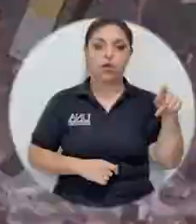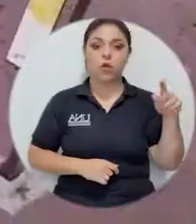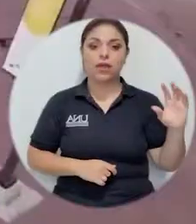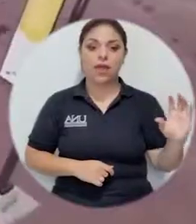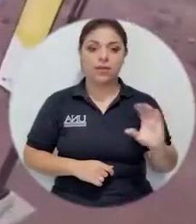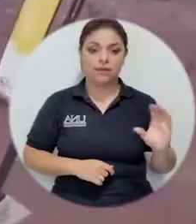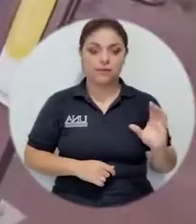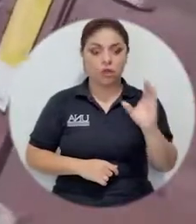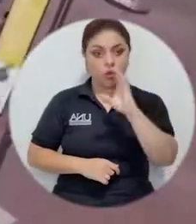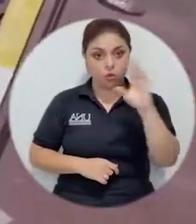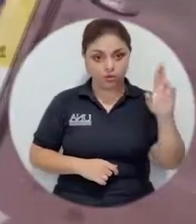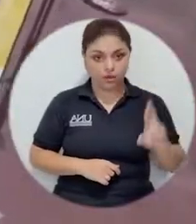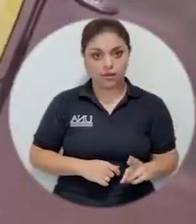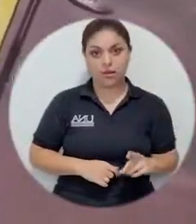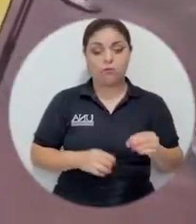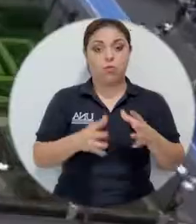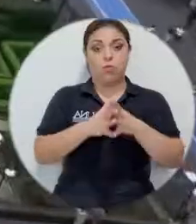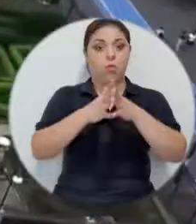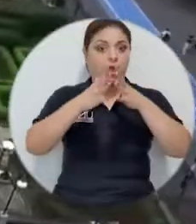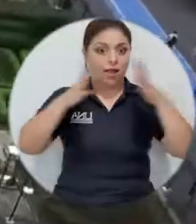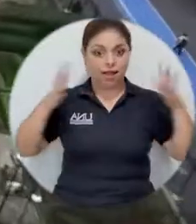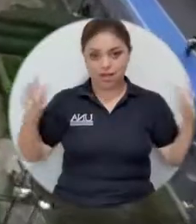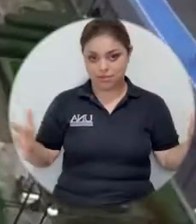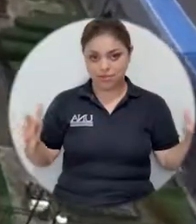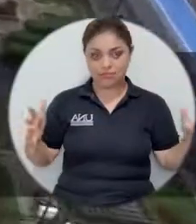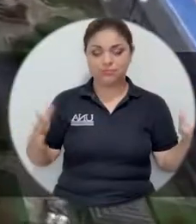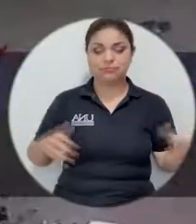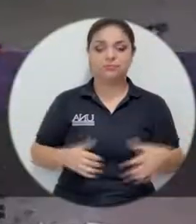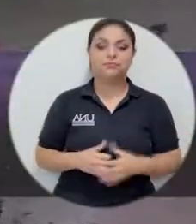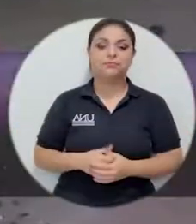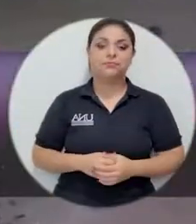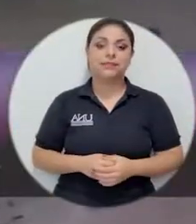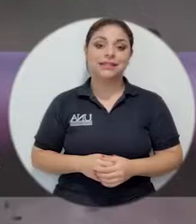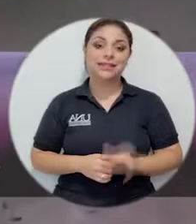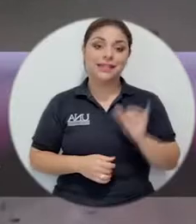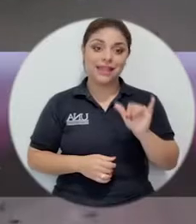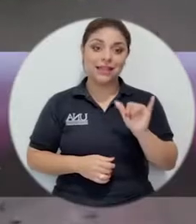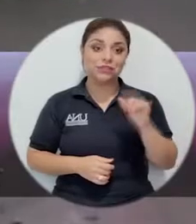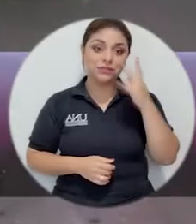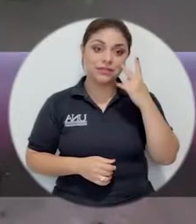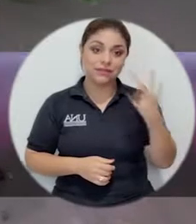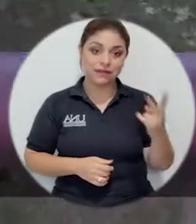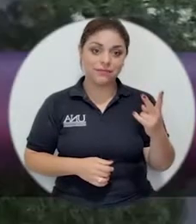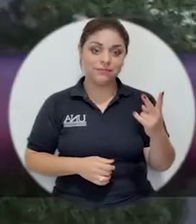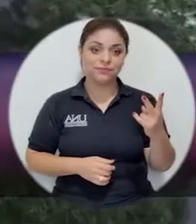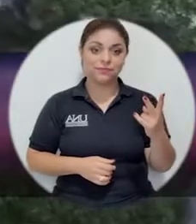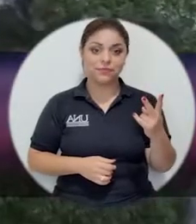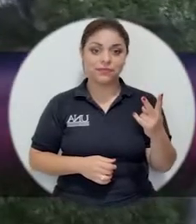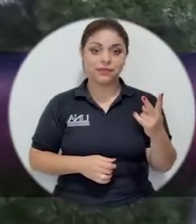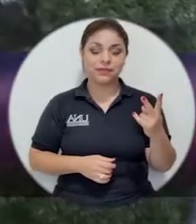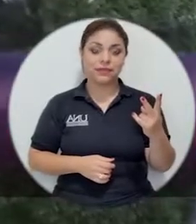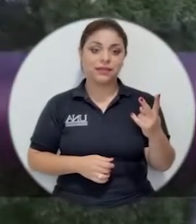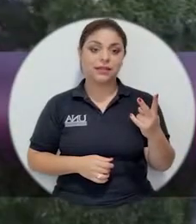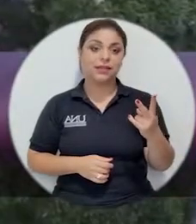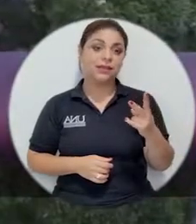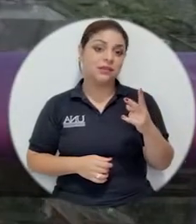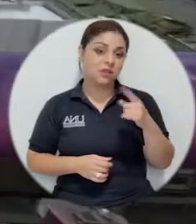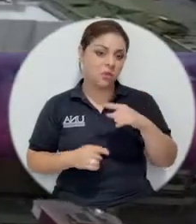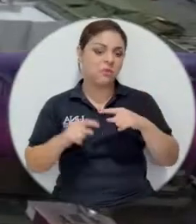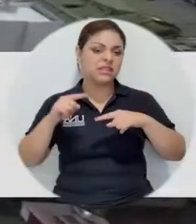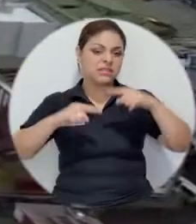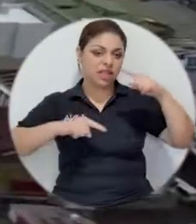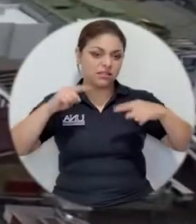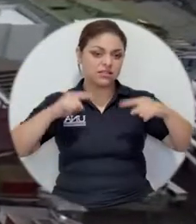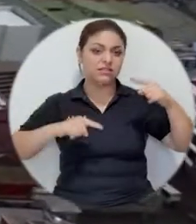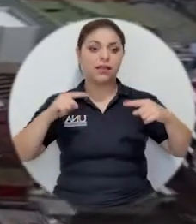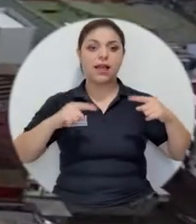Caribe de Costa Rica son más grandes de lo que pensamos, y eso se ha visto reflejado en una estadística que se oye poco, pero